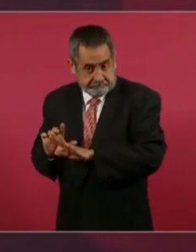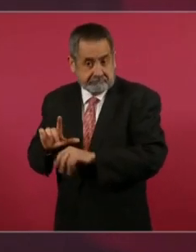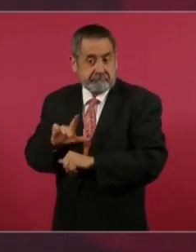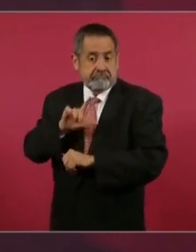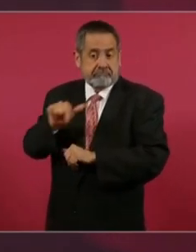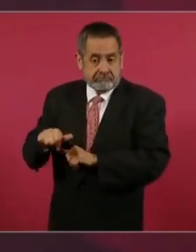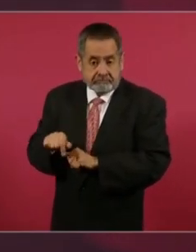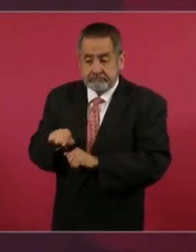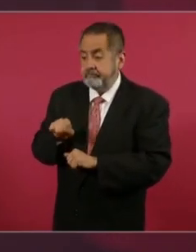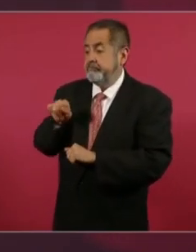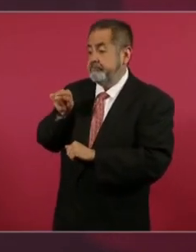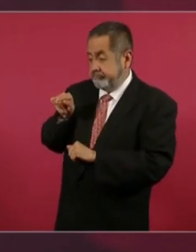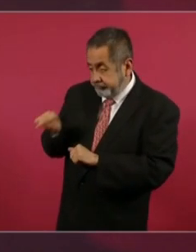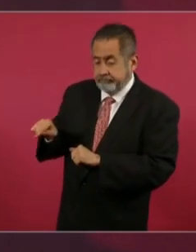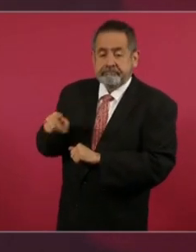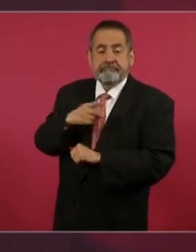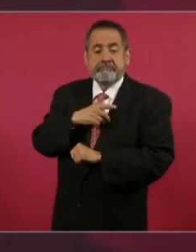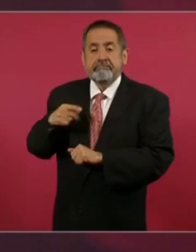de que